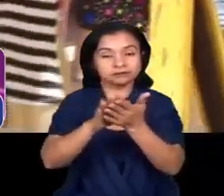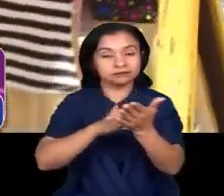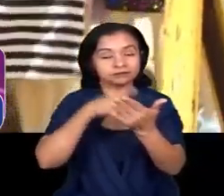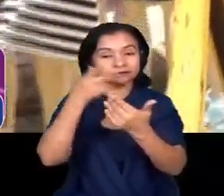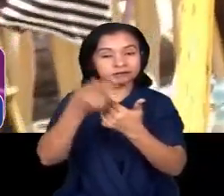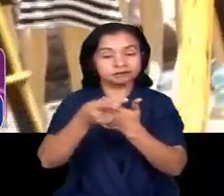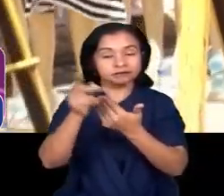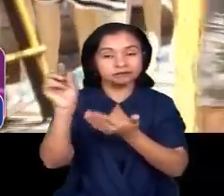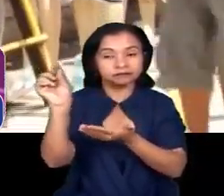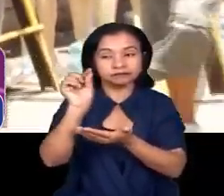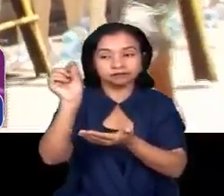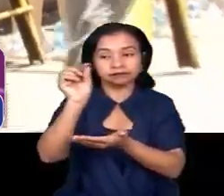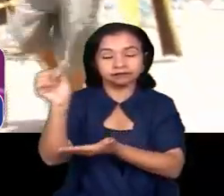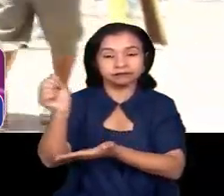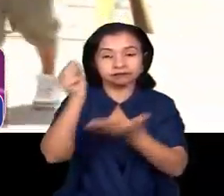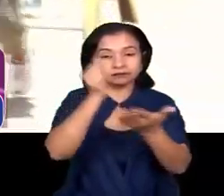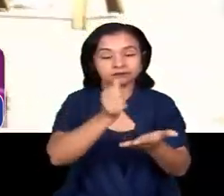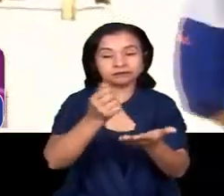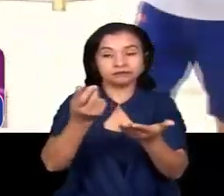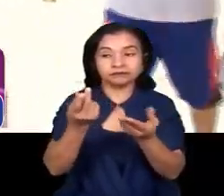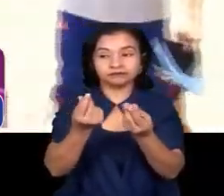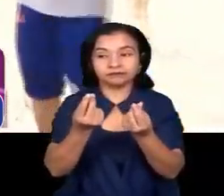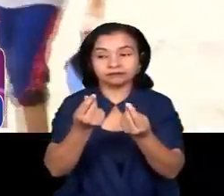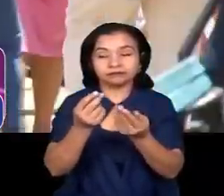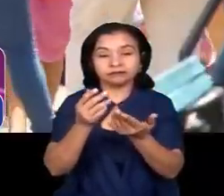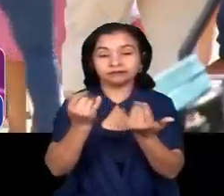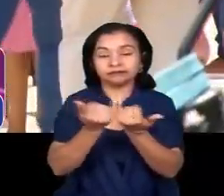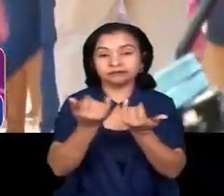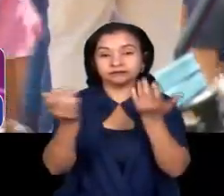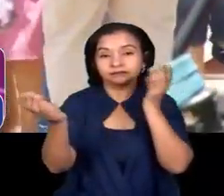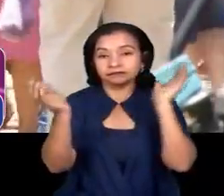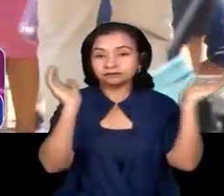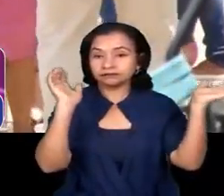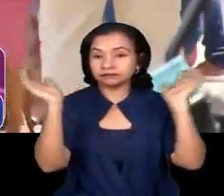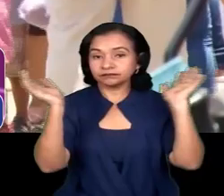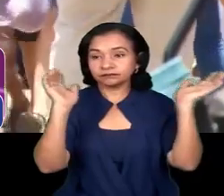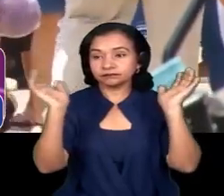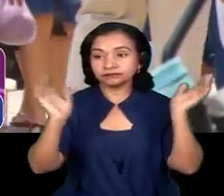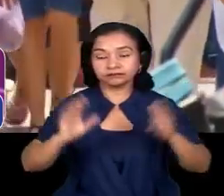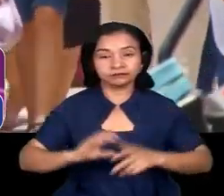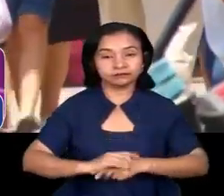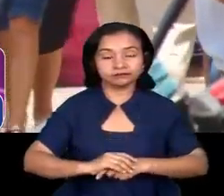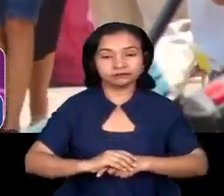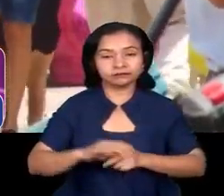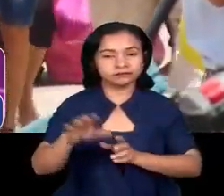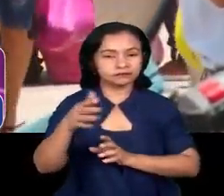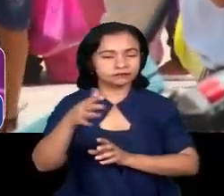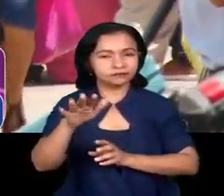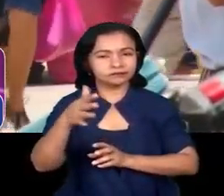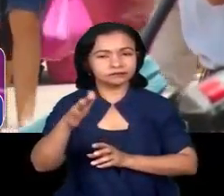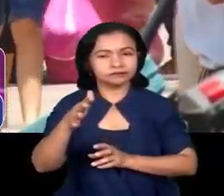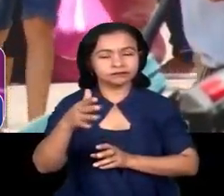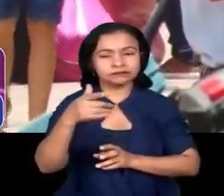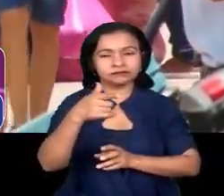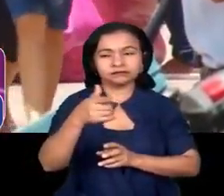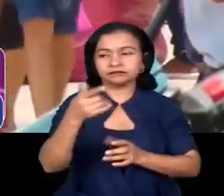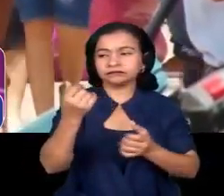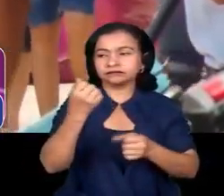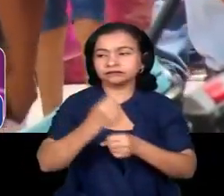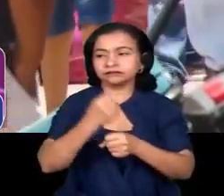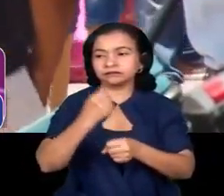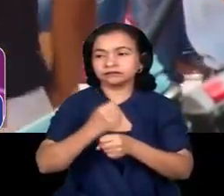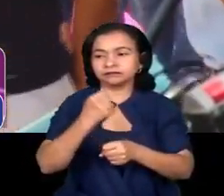que han estado inmersos dentro de la realidad de los comerciantes, pero más o menos dentro de esta dinámica de